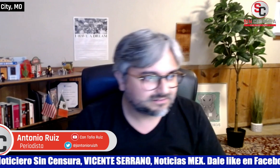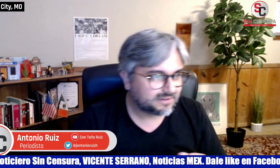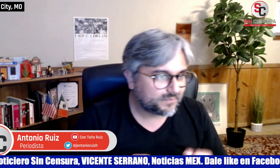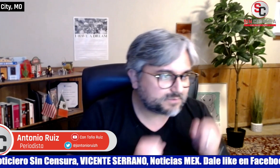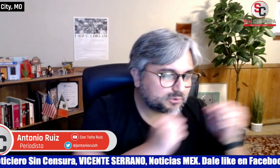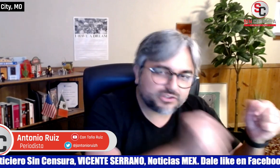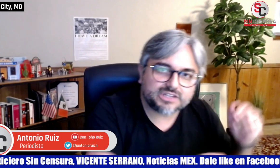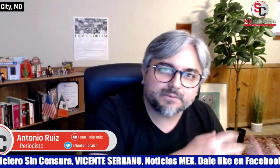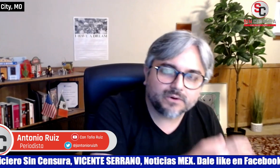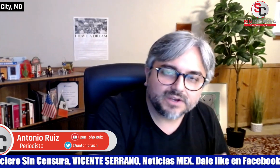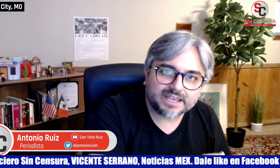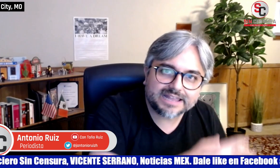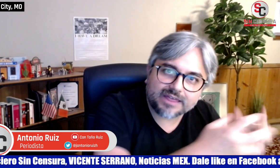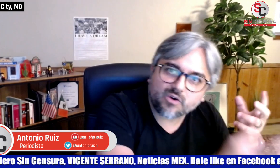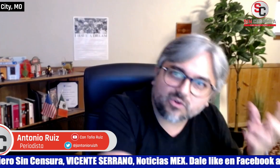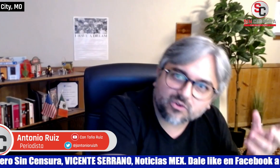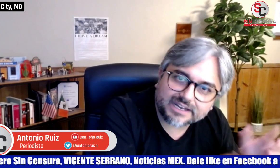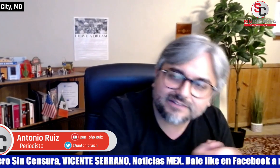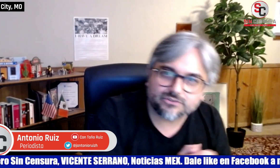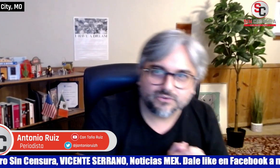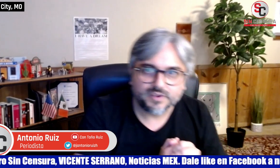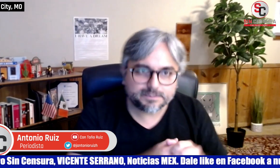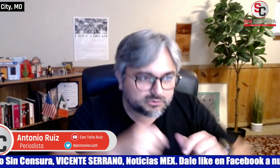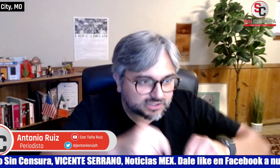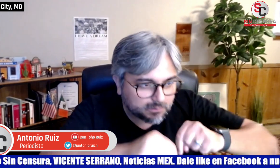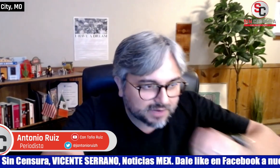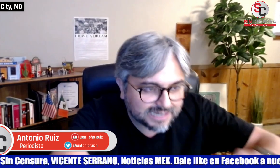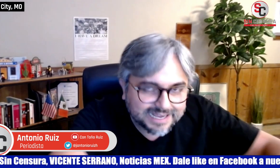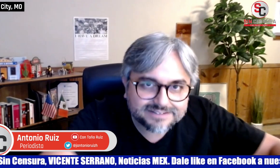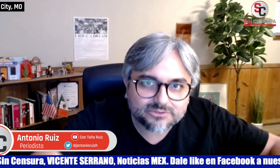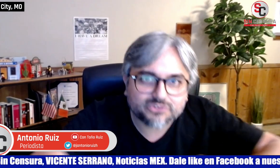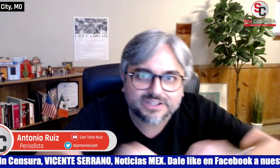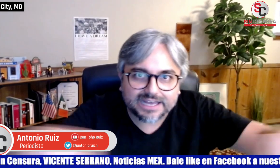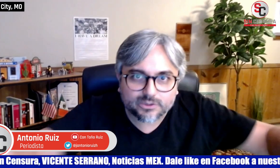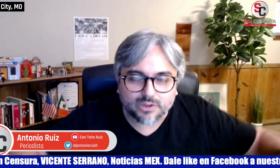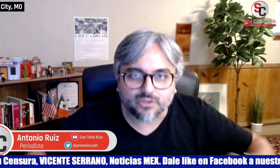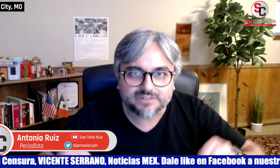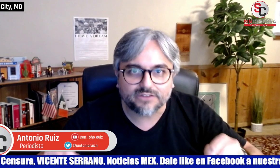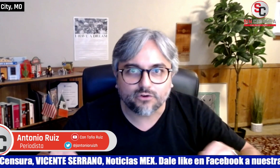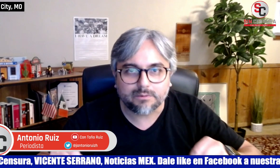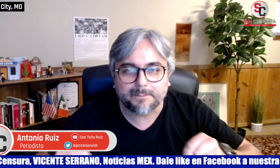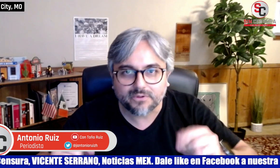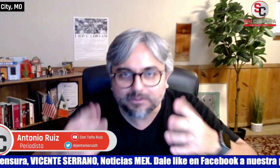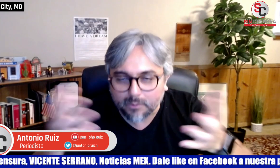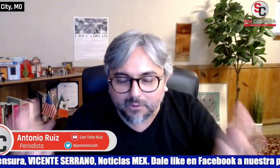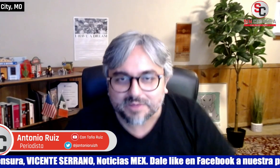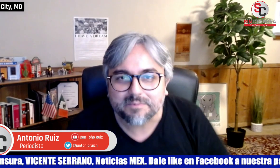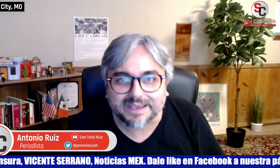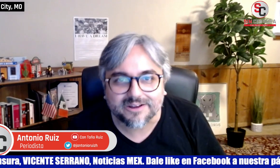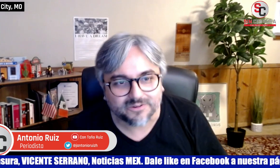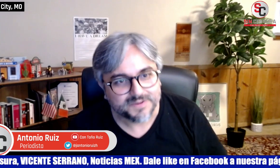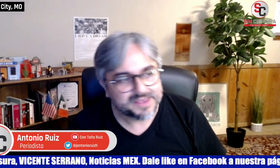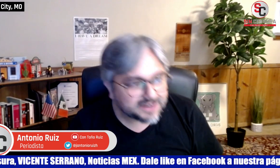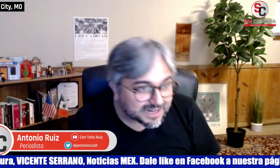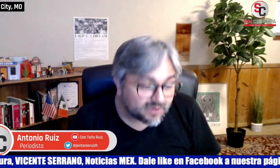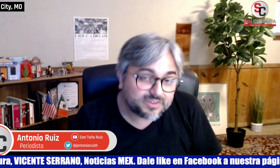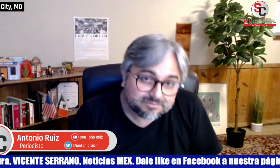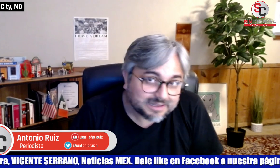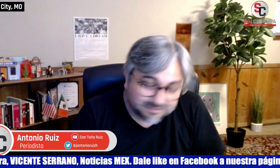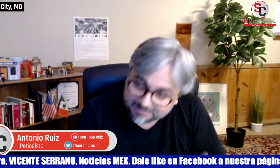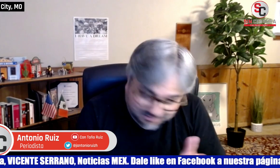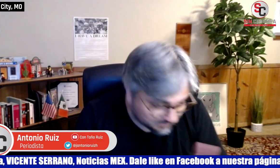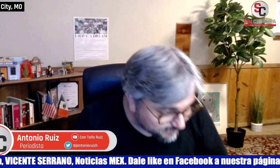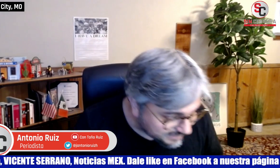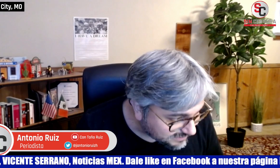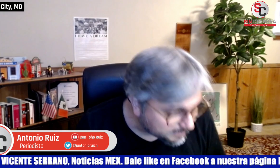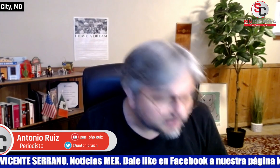¿no? Es positivo que hayan dado a conocer esto. Es positivo que el ejército esté actuando de esta forma en pro del pueblo de México. Creo